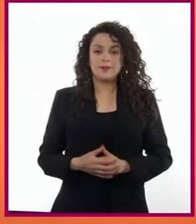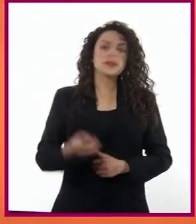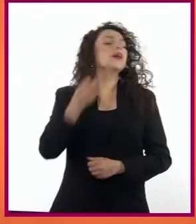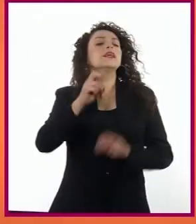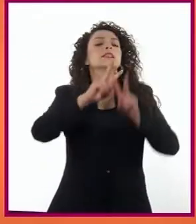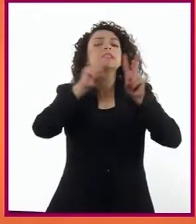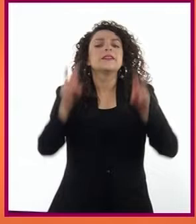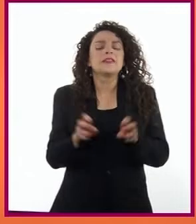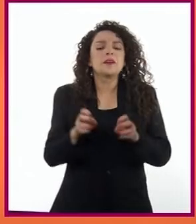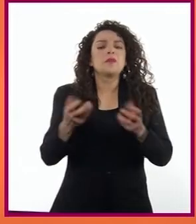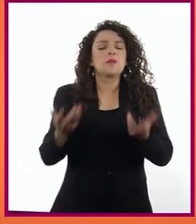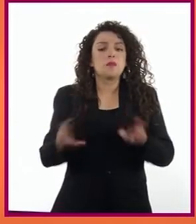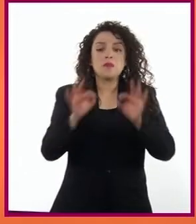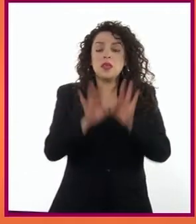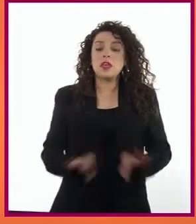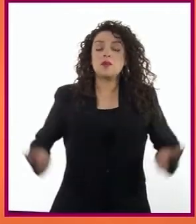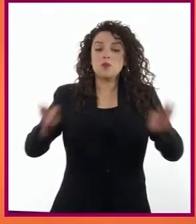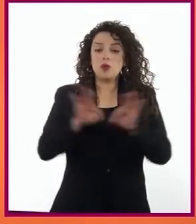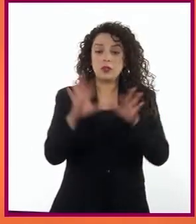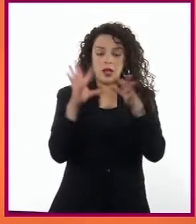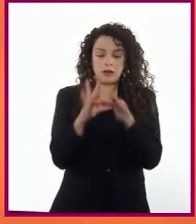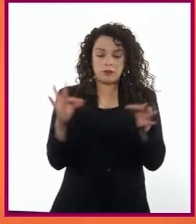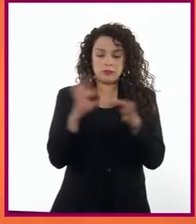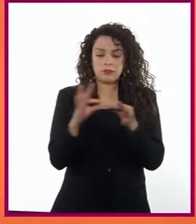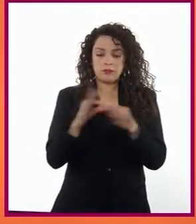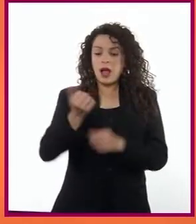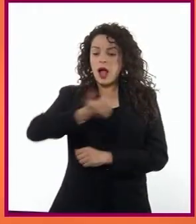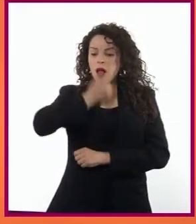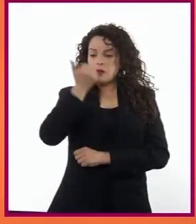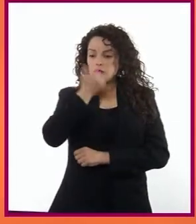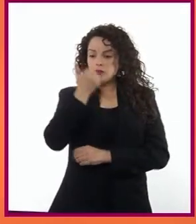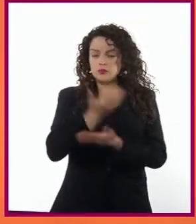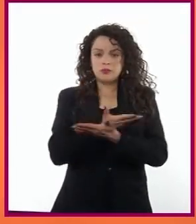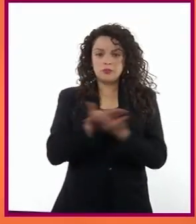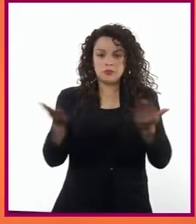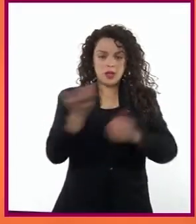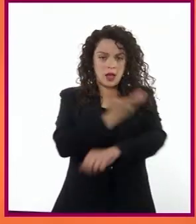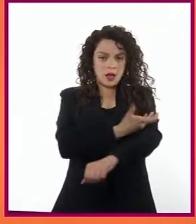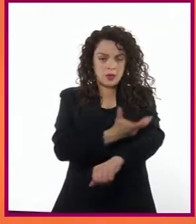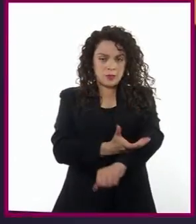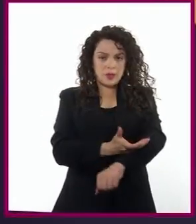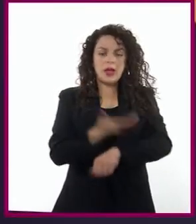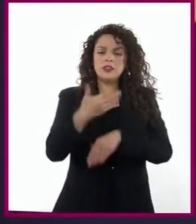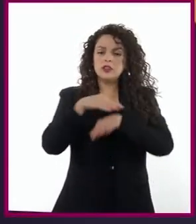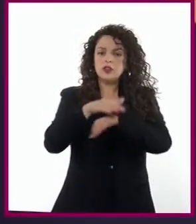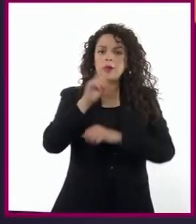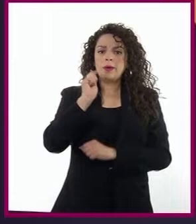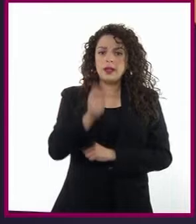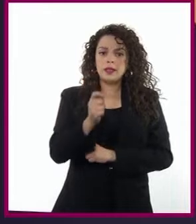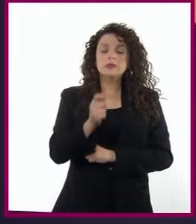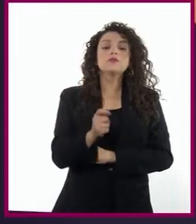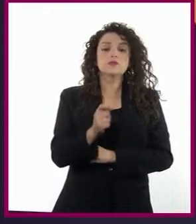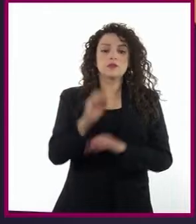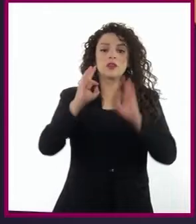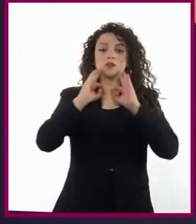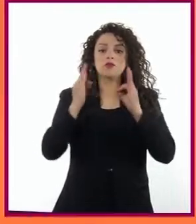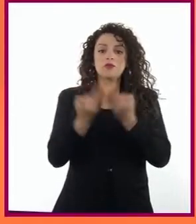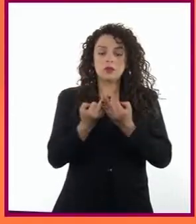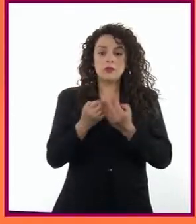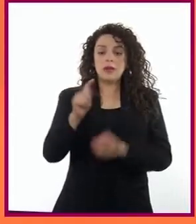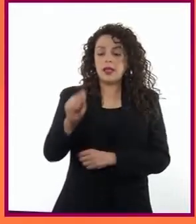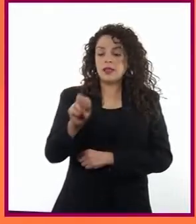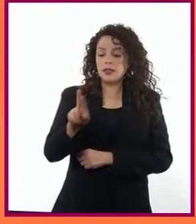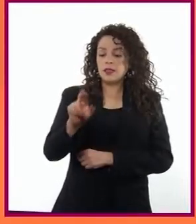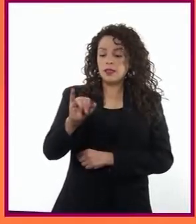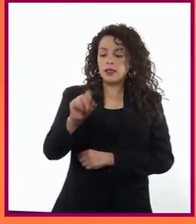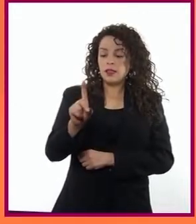de esta lección, es importante comentar a las alumnas y alumnos que nos acompañan sobre los cuerpos geométricos